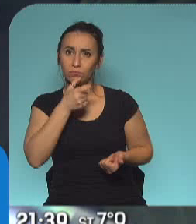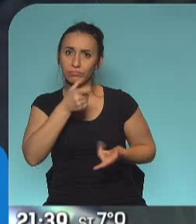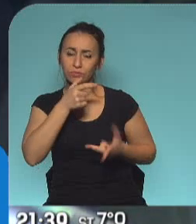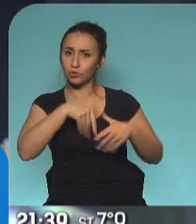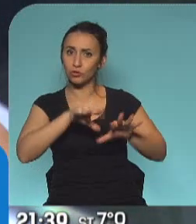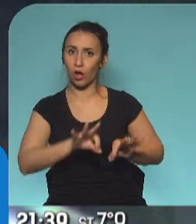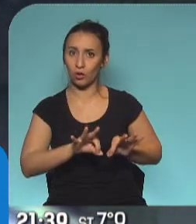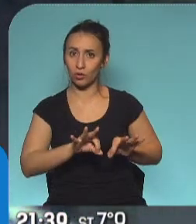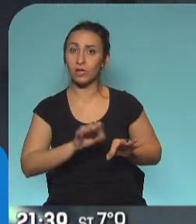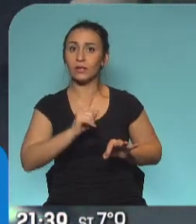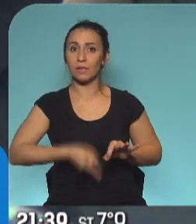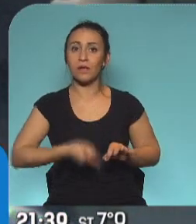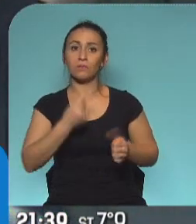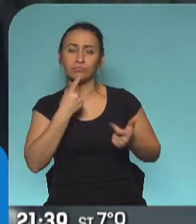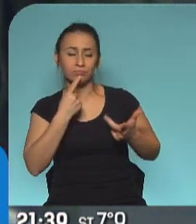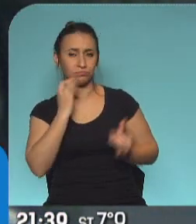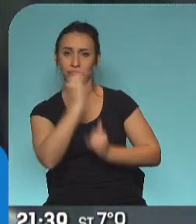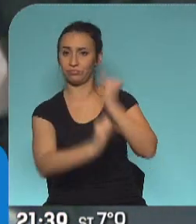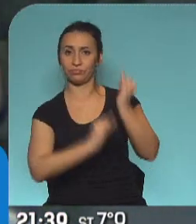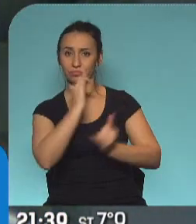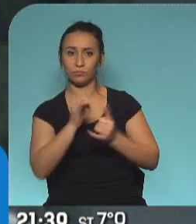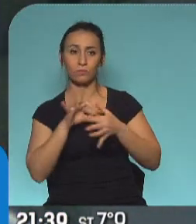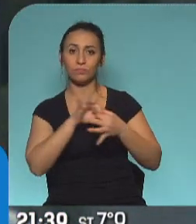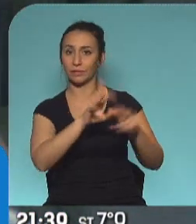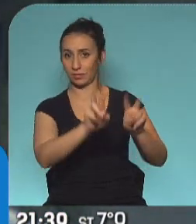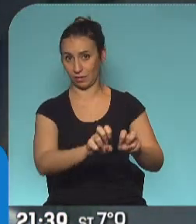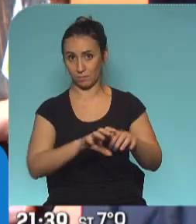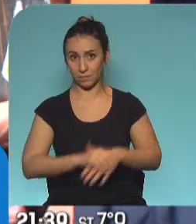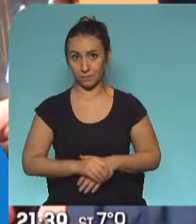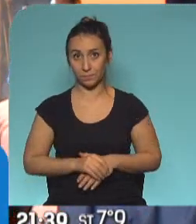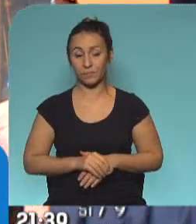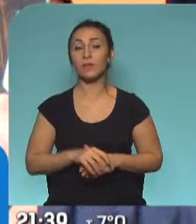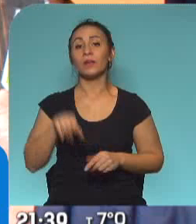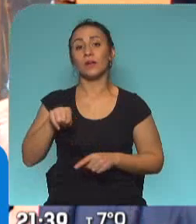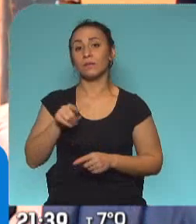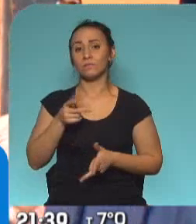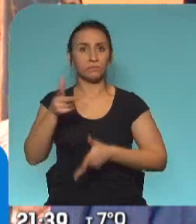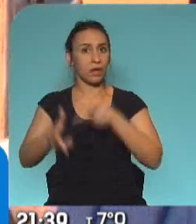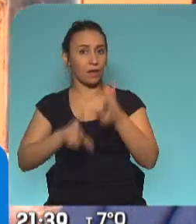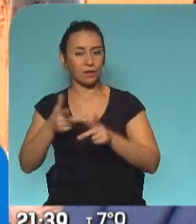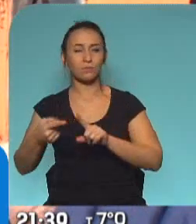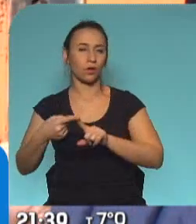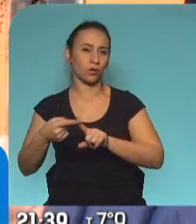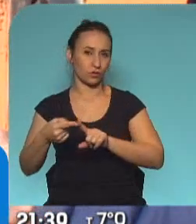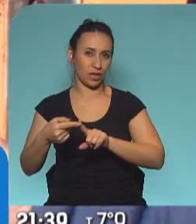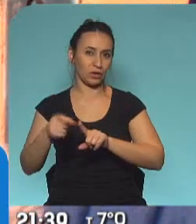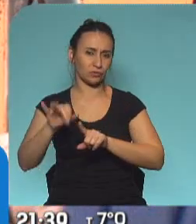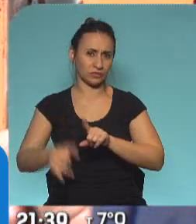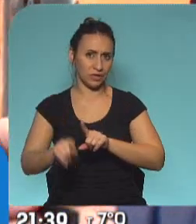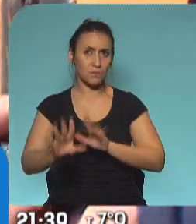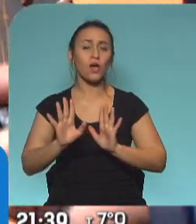va a aclarar todas las cuestiones relacionadas con este tema. Hablaba, tenía una relación, pero a su